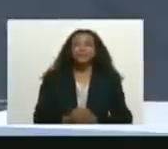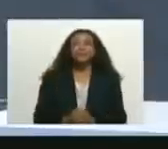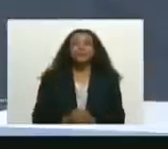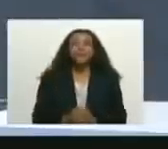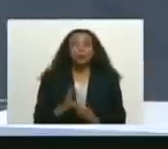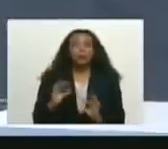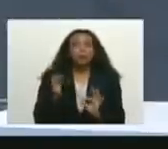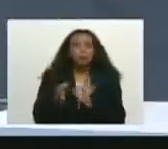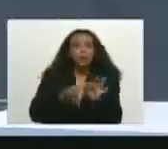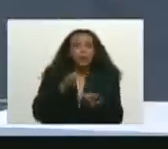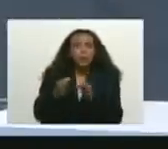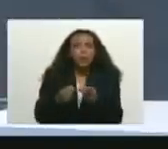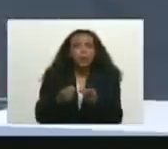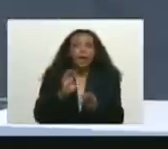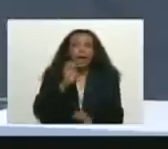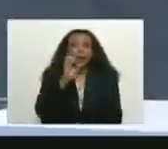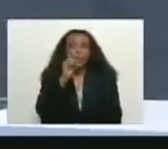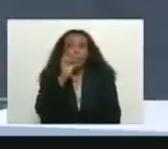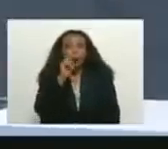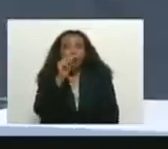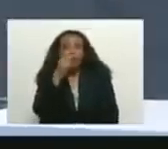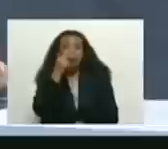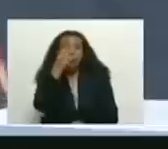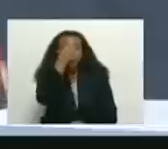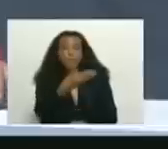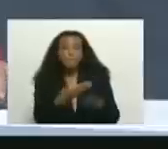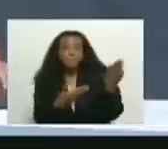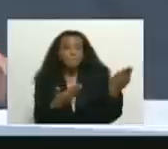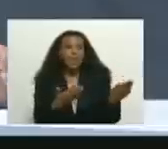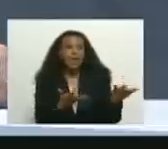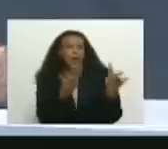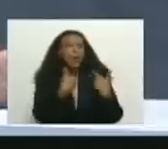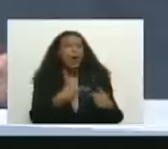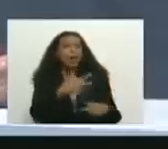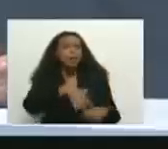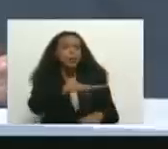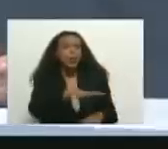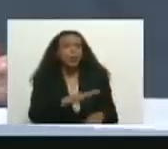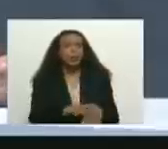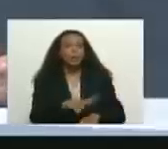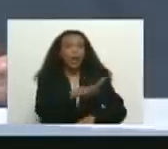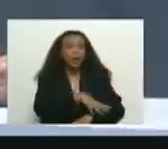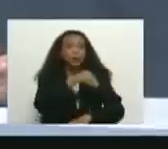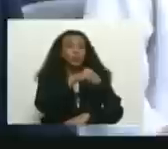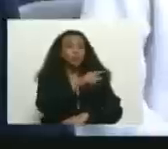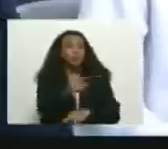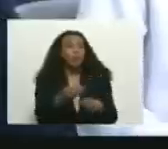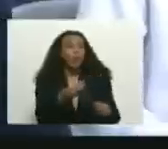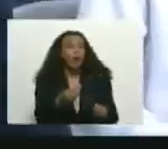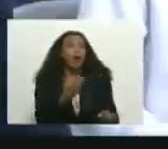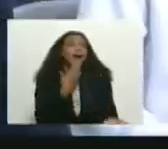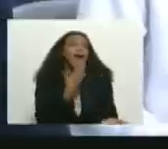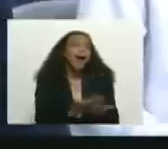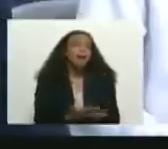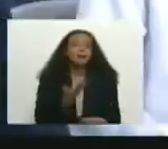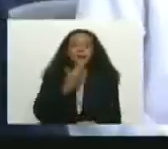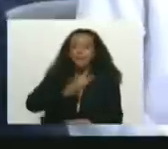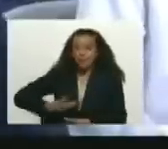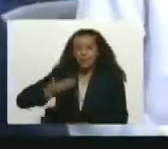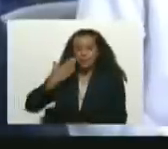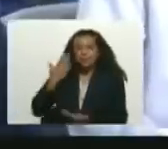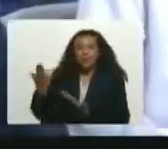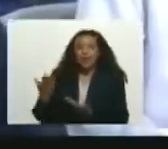Vamos a hablar con Eduardo. Eduardo, ¿cómo estuvo esta gira? ¿Qué me puedes contar? Bueno, presidente, muchísimas gracias por la oportunidad